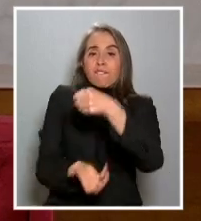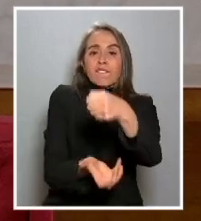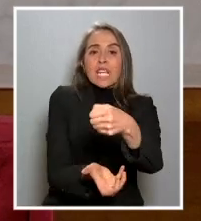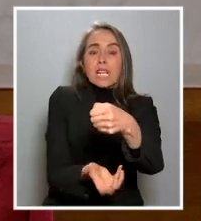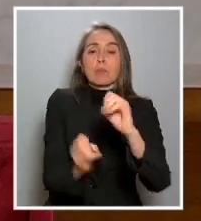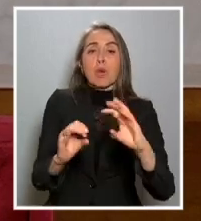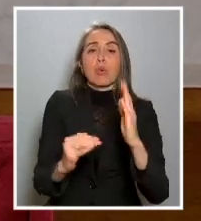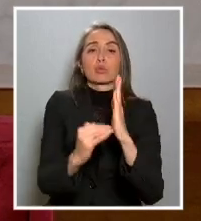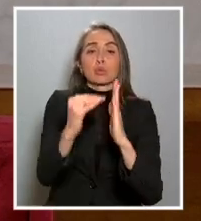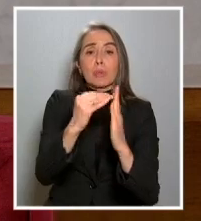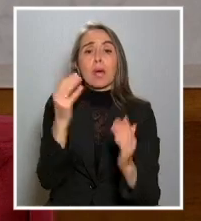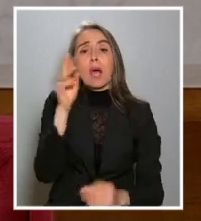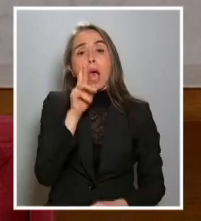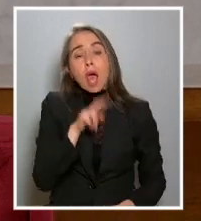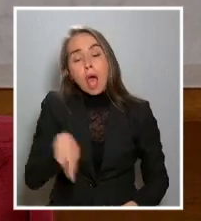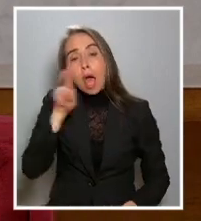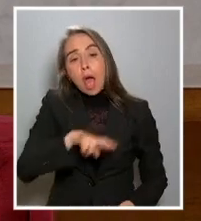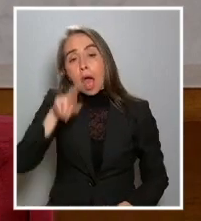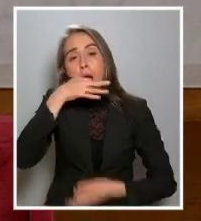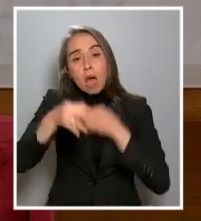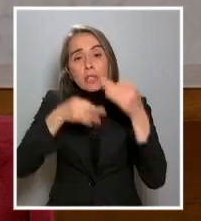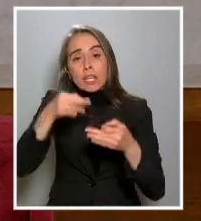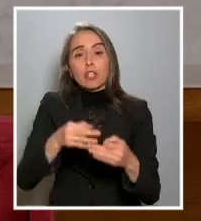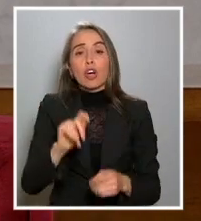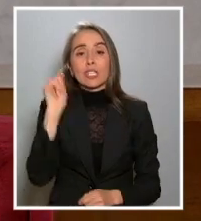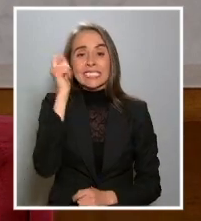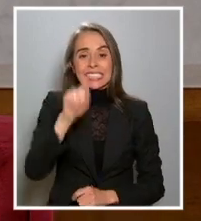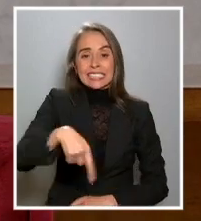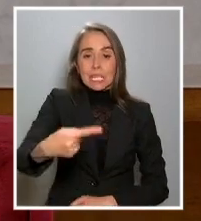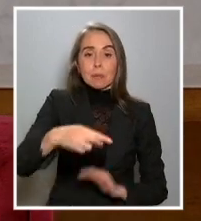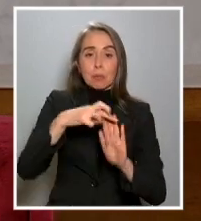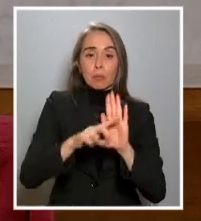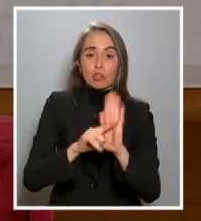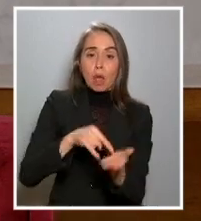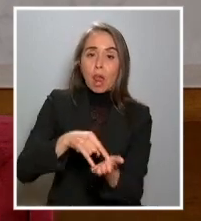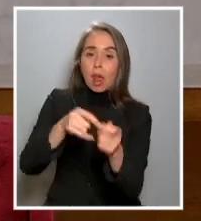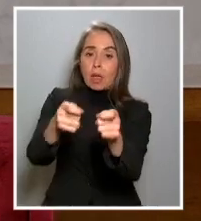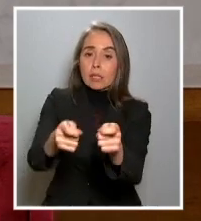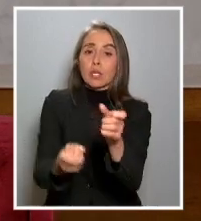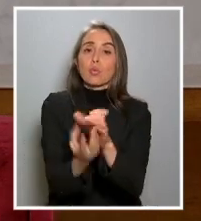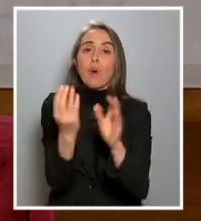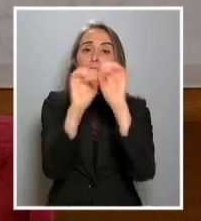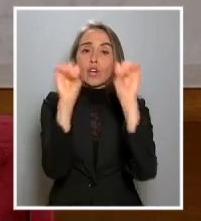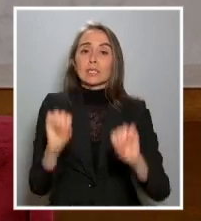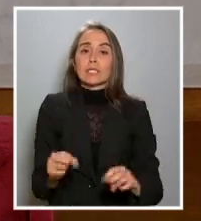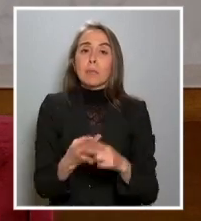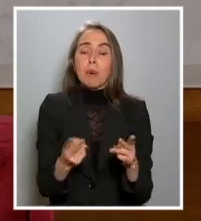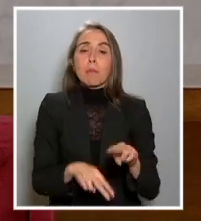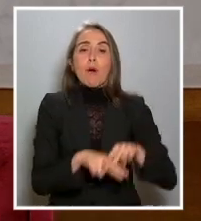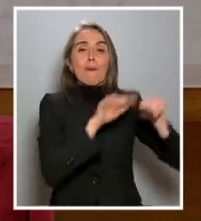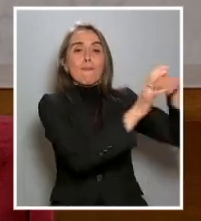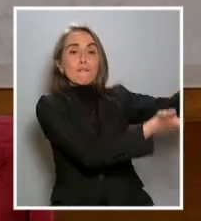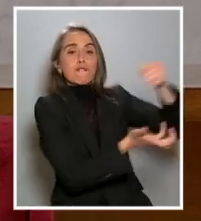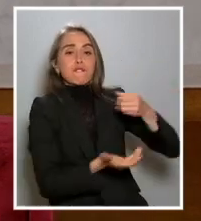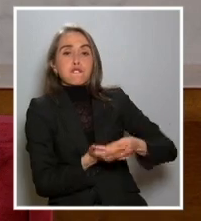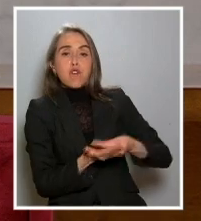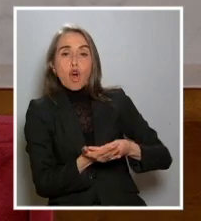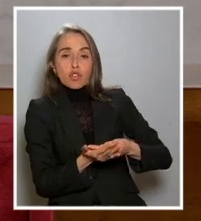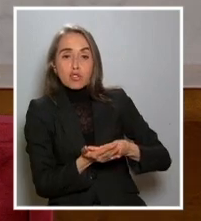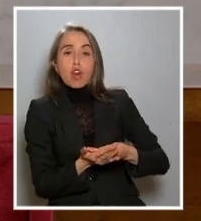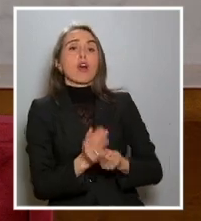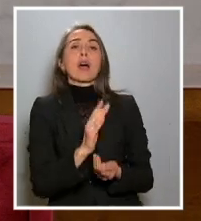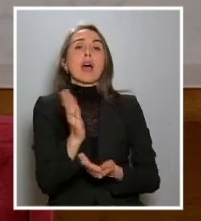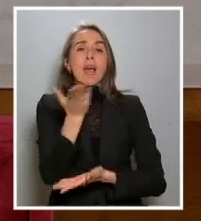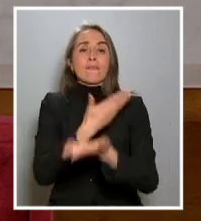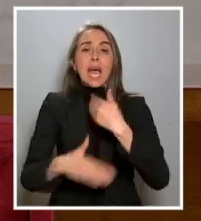hasta el cansancio, en septiembre ingresaremos al Congreso un proyecto de ley con un nuevo sistema público de financiamiento que reemplazará